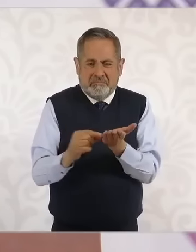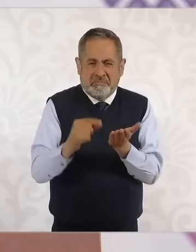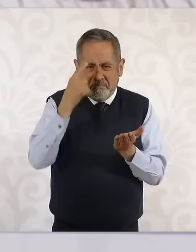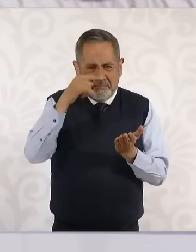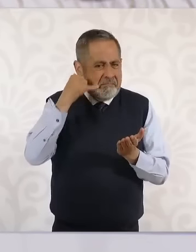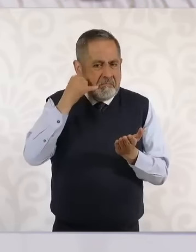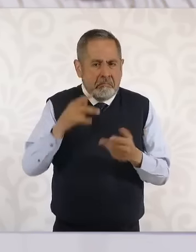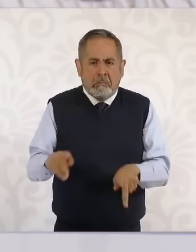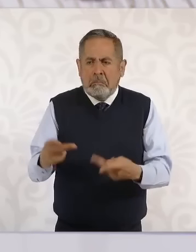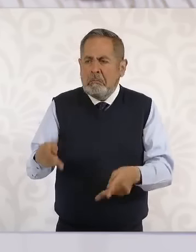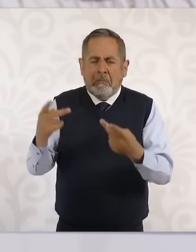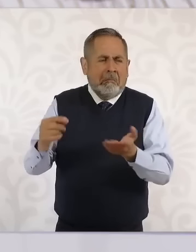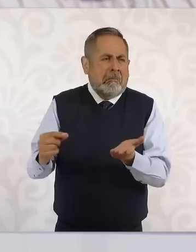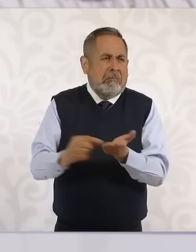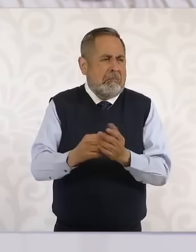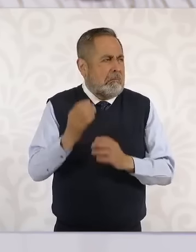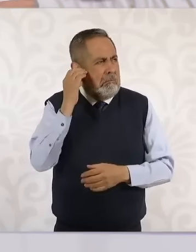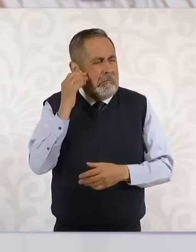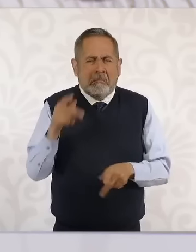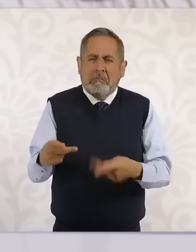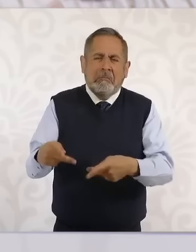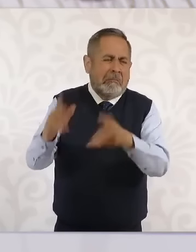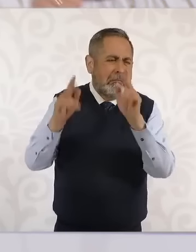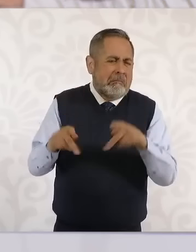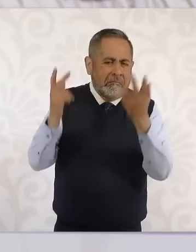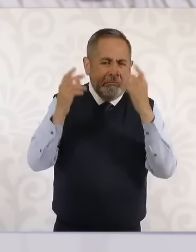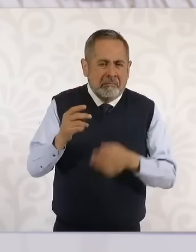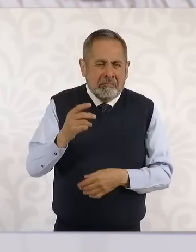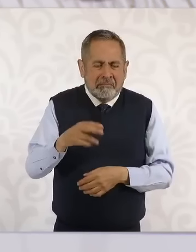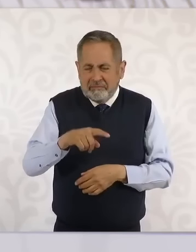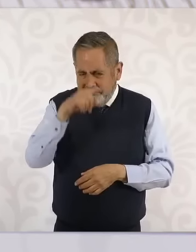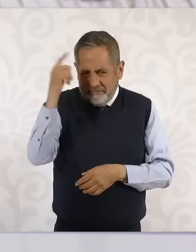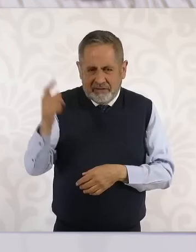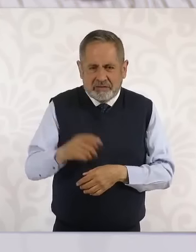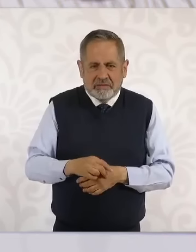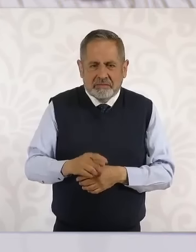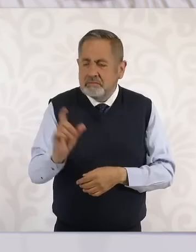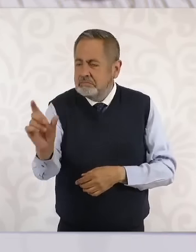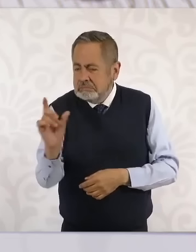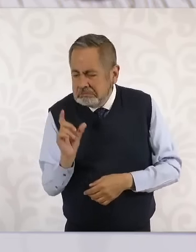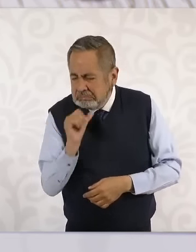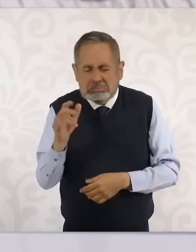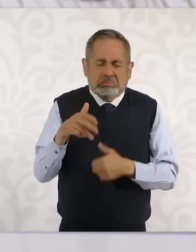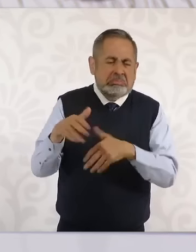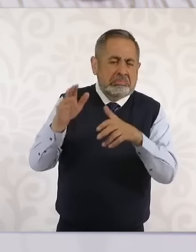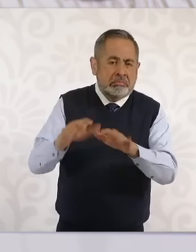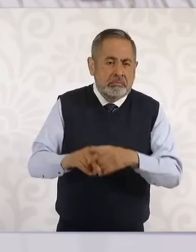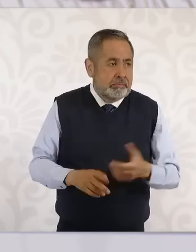¿Y eso qué genera? Bueno, pues facilidad para cometer algunos delitos,